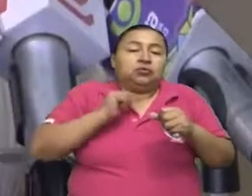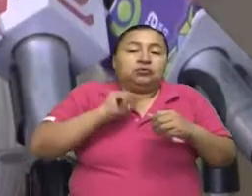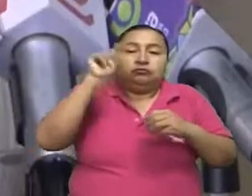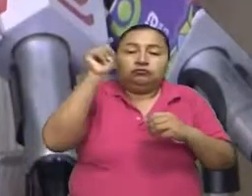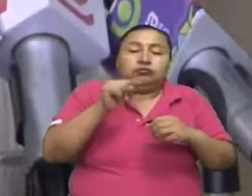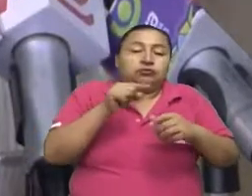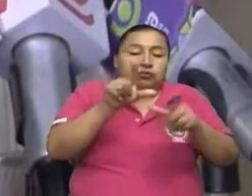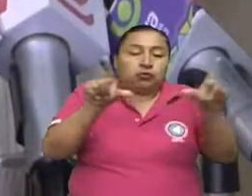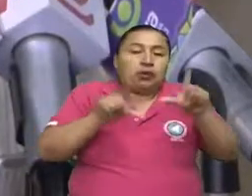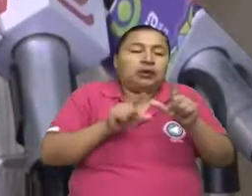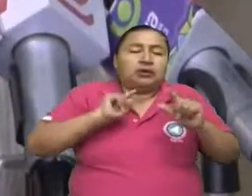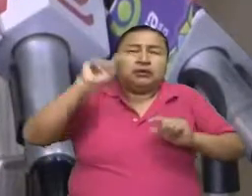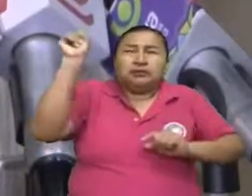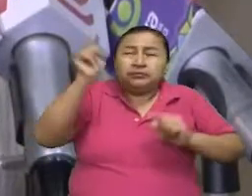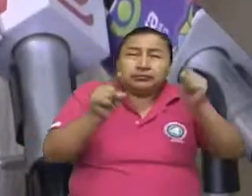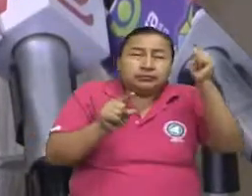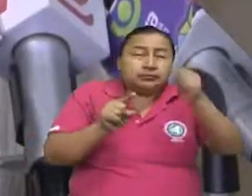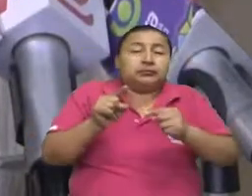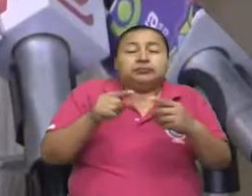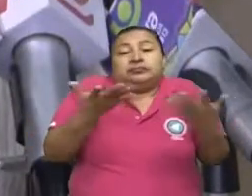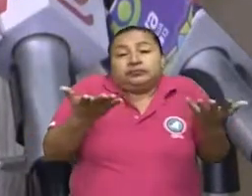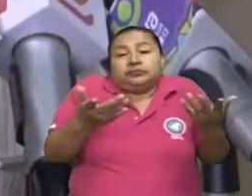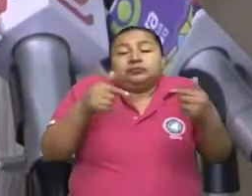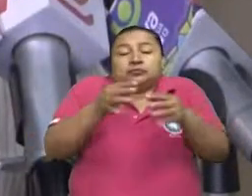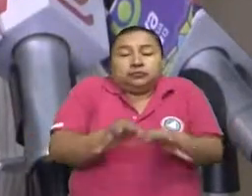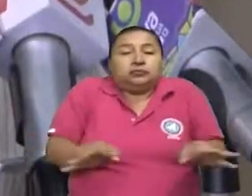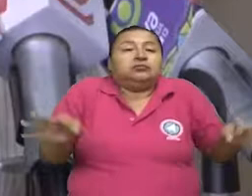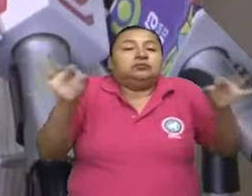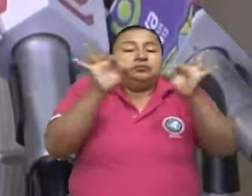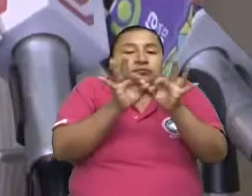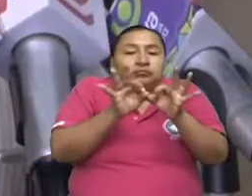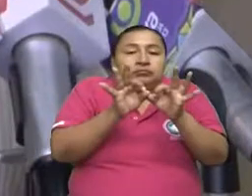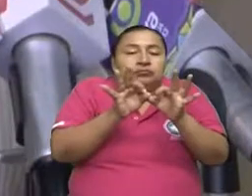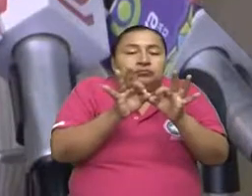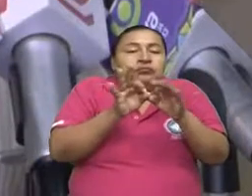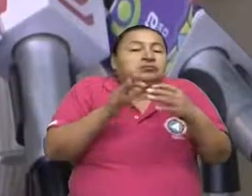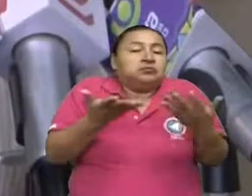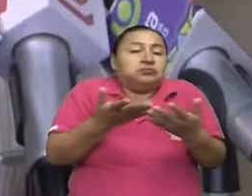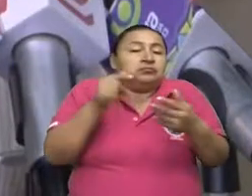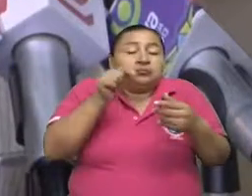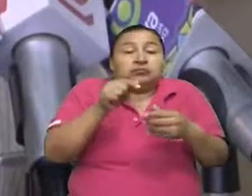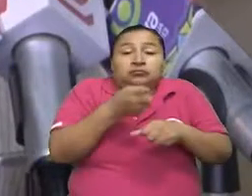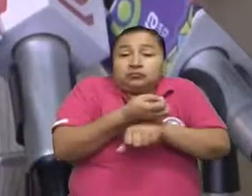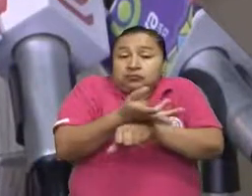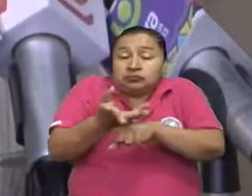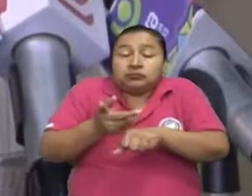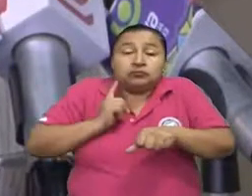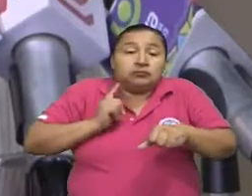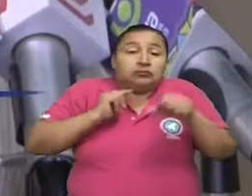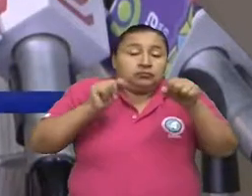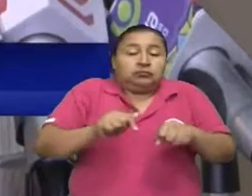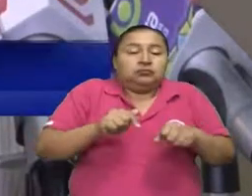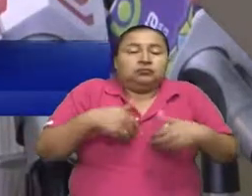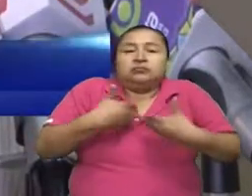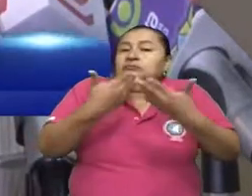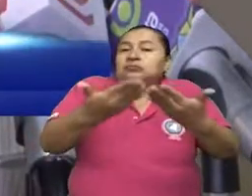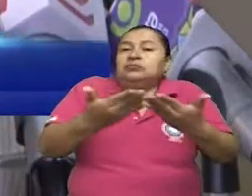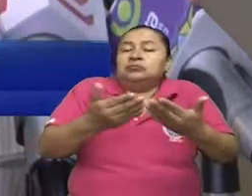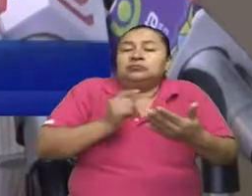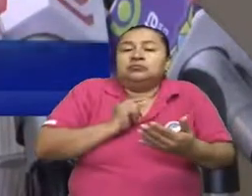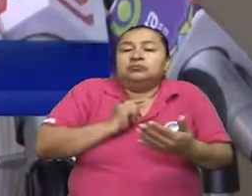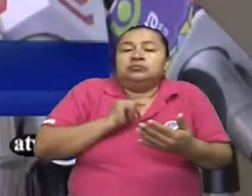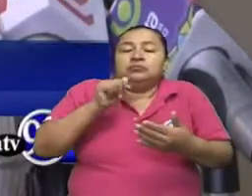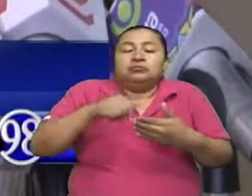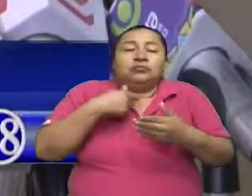una zona cercana a un rayo. Entonces, lo más importante es que con las recomendaciones que da